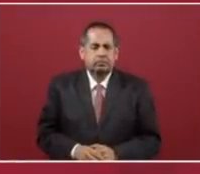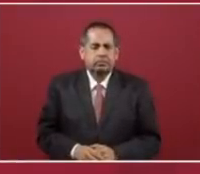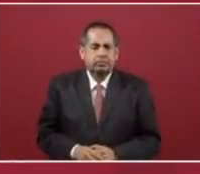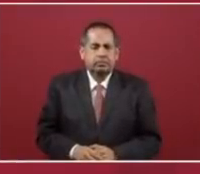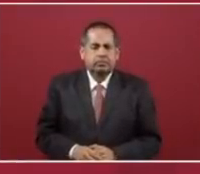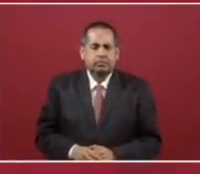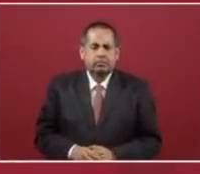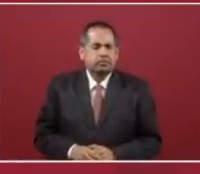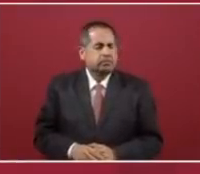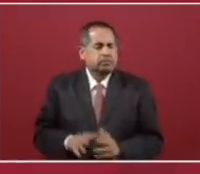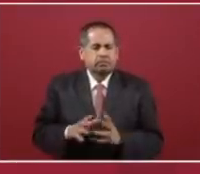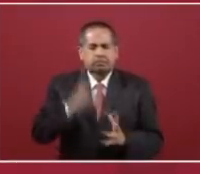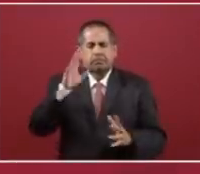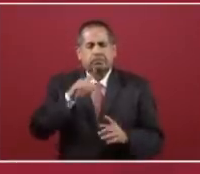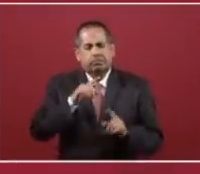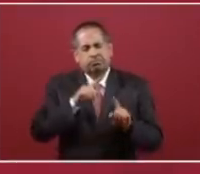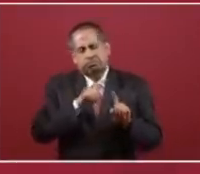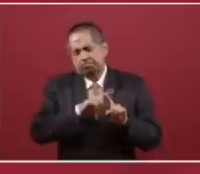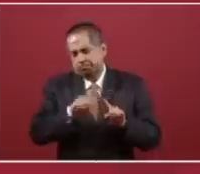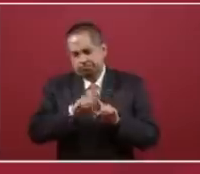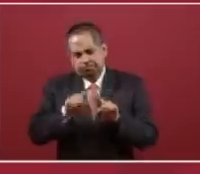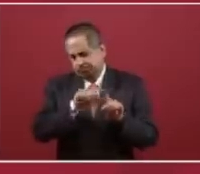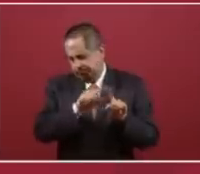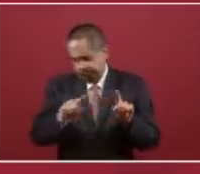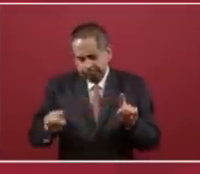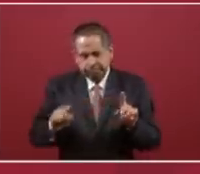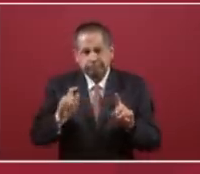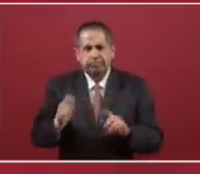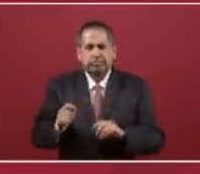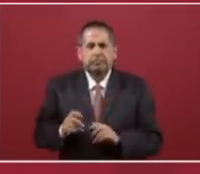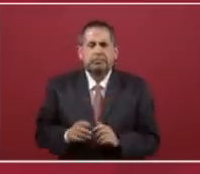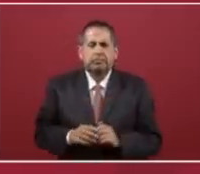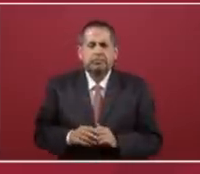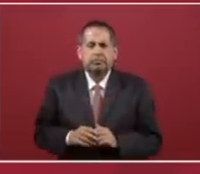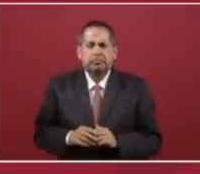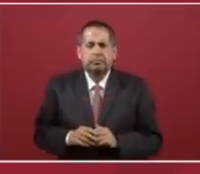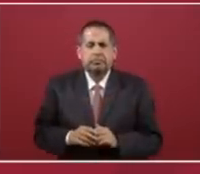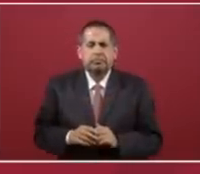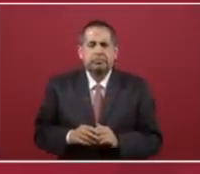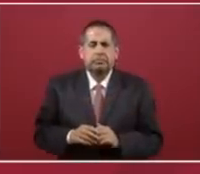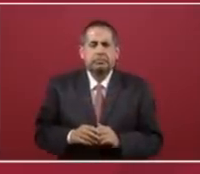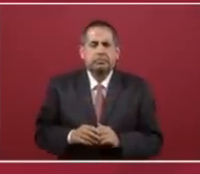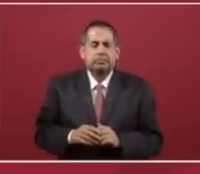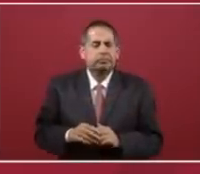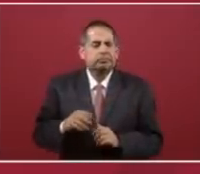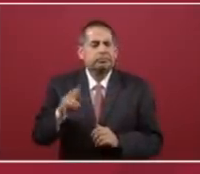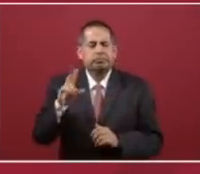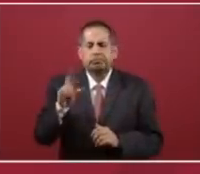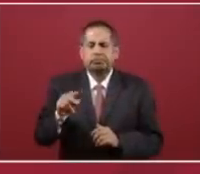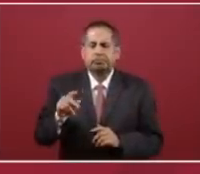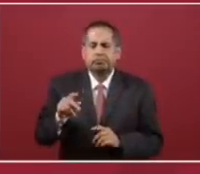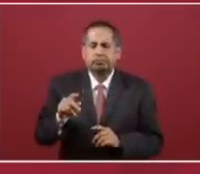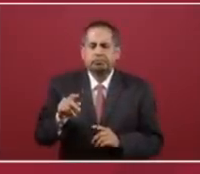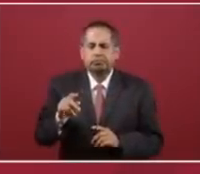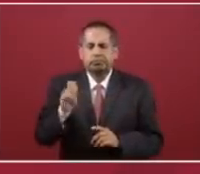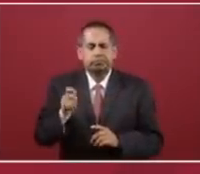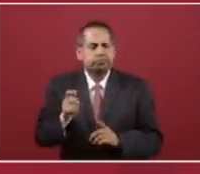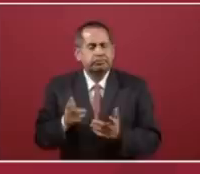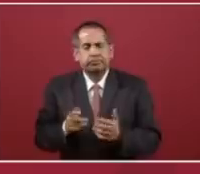casi todos los casos para no este ser